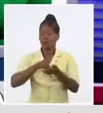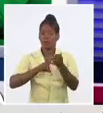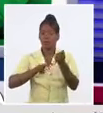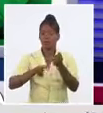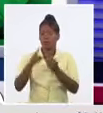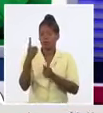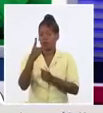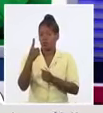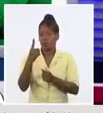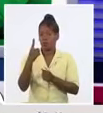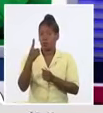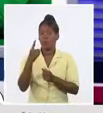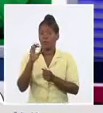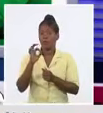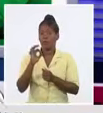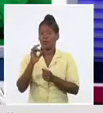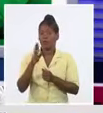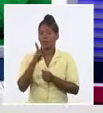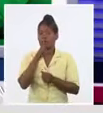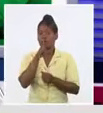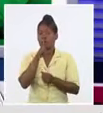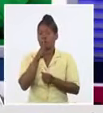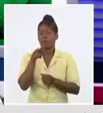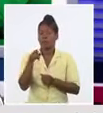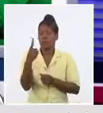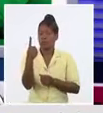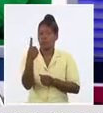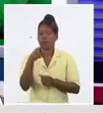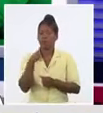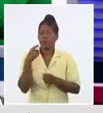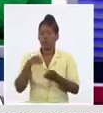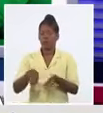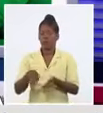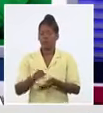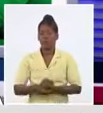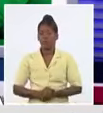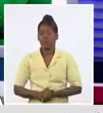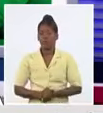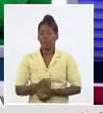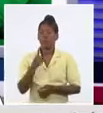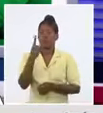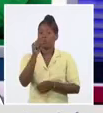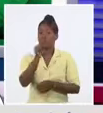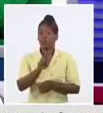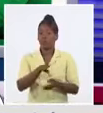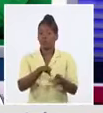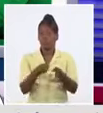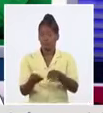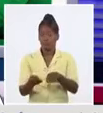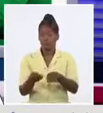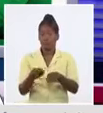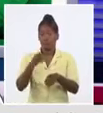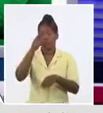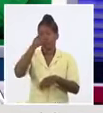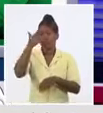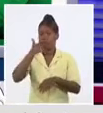municipio de Ciro Redondo. Y uno de los pacientes que fallecen en Ciego de